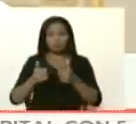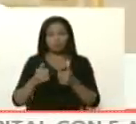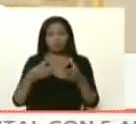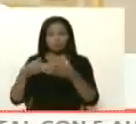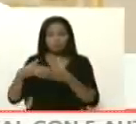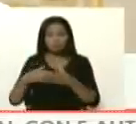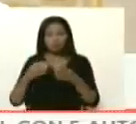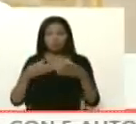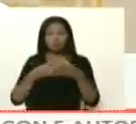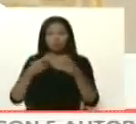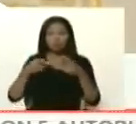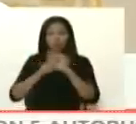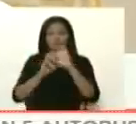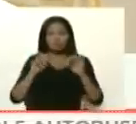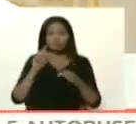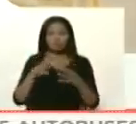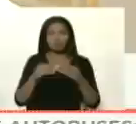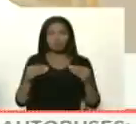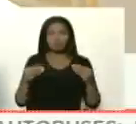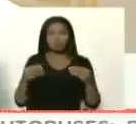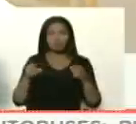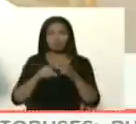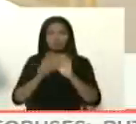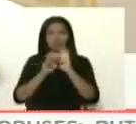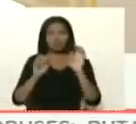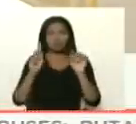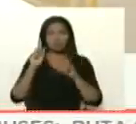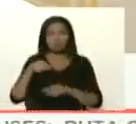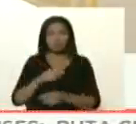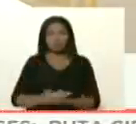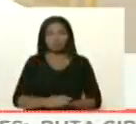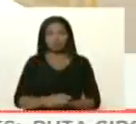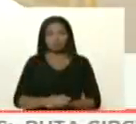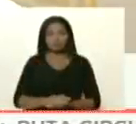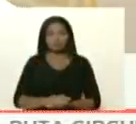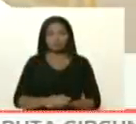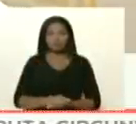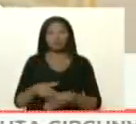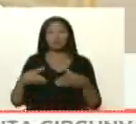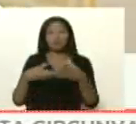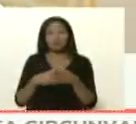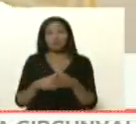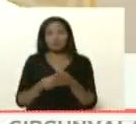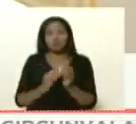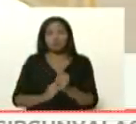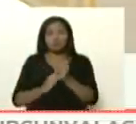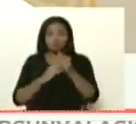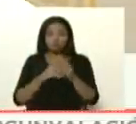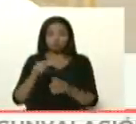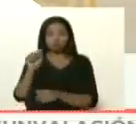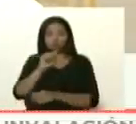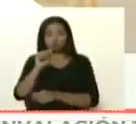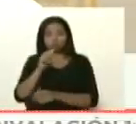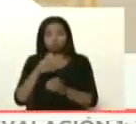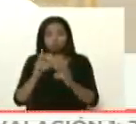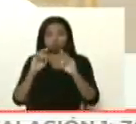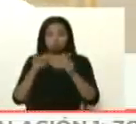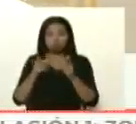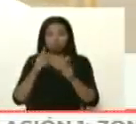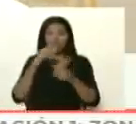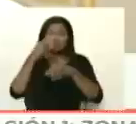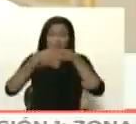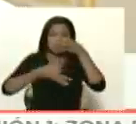de reuniones con todos los sectores que conforman Conviasa, con los tripulantes, con los pilotos, explicándoles paso a